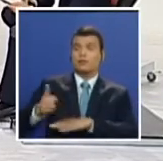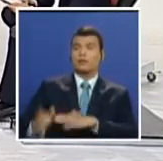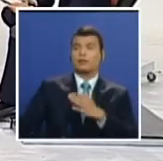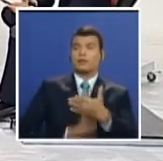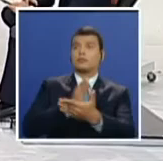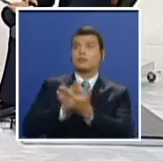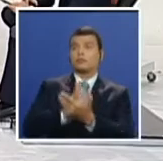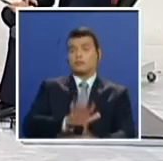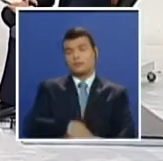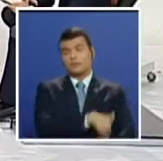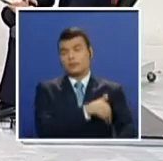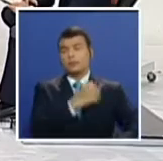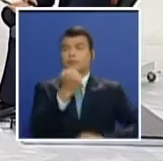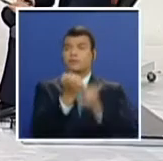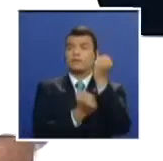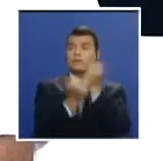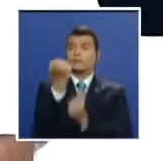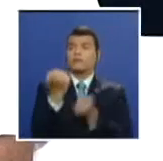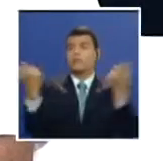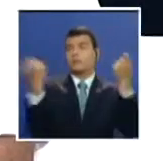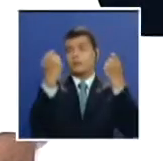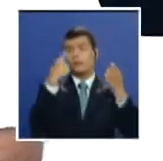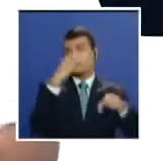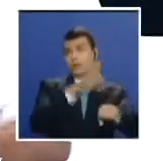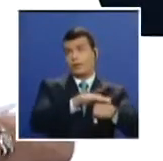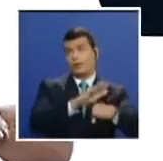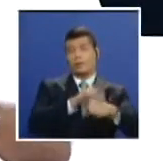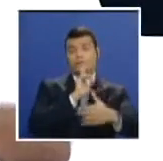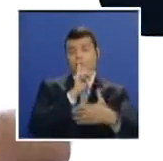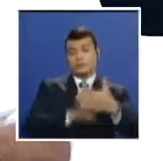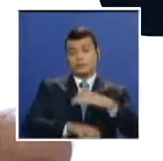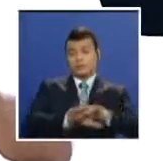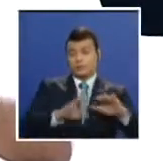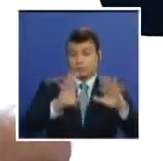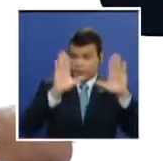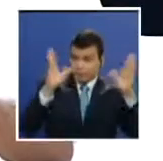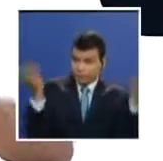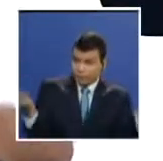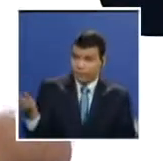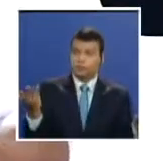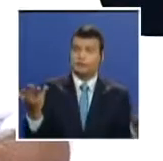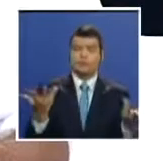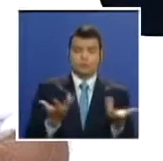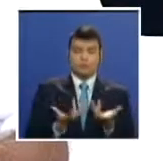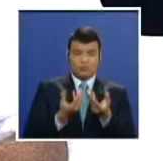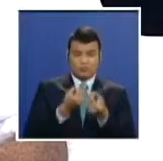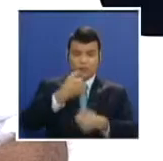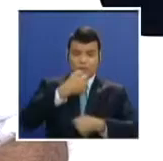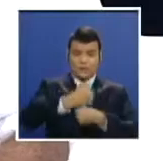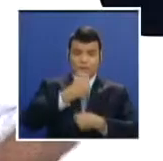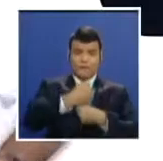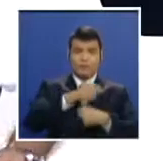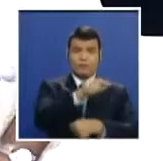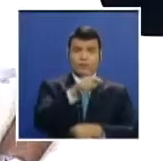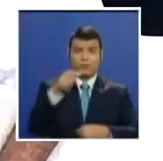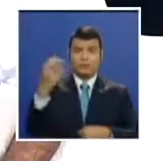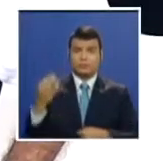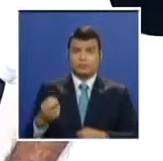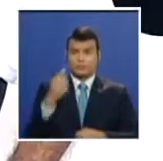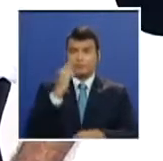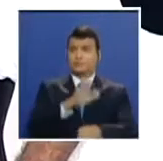al ministerio de nuestro comercio a pedir que bajen el arancel y todo el grupo de empleo que dar yo le